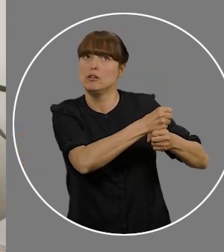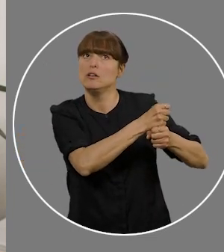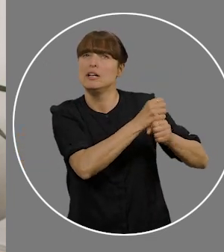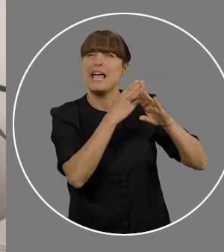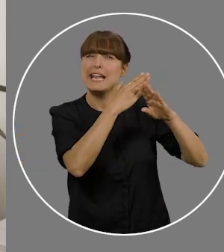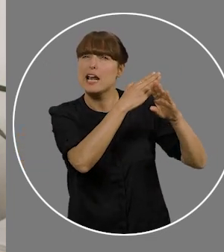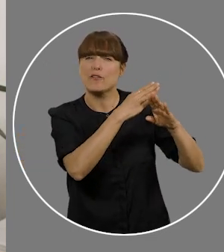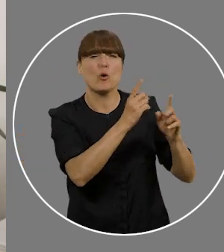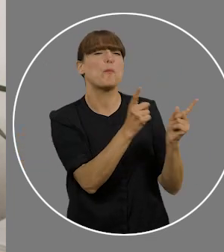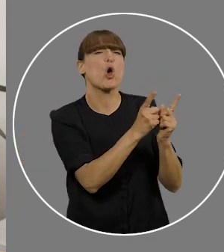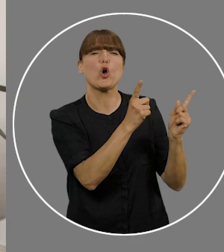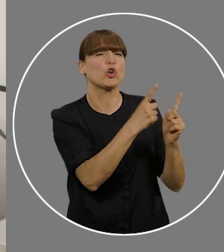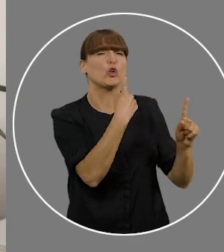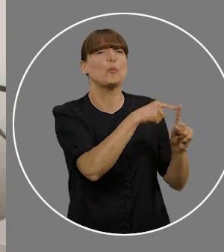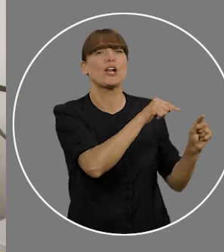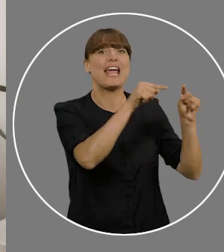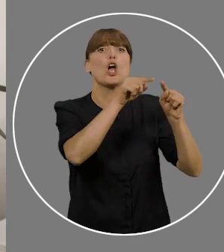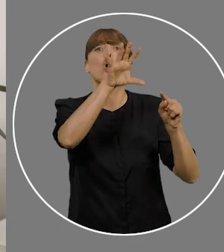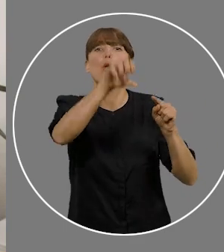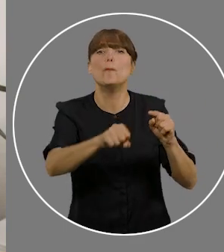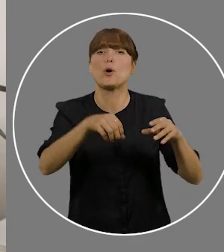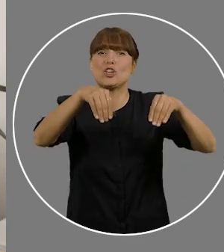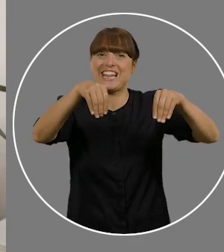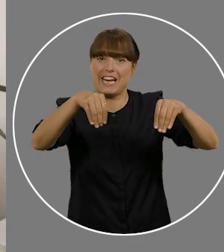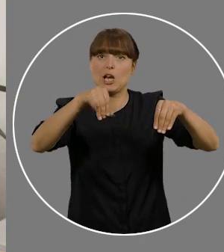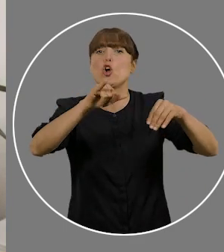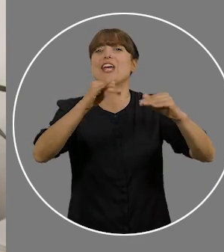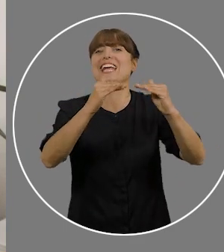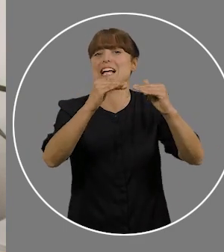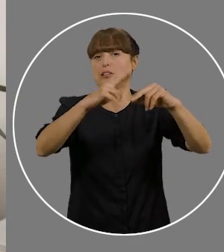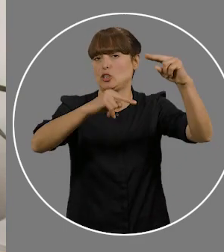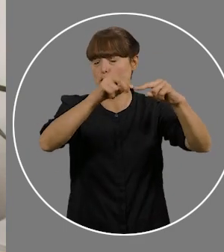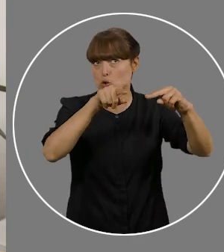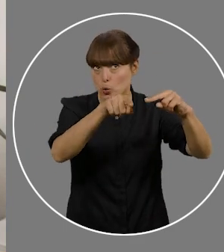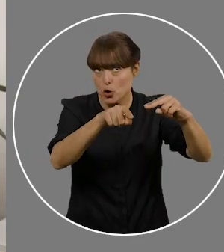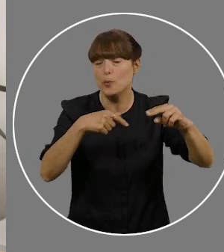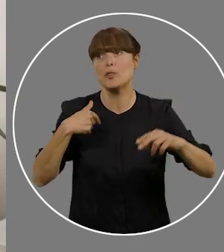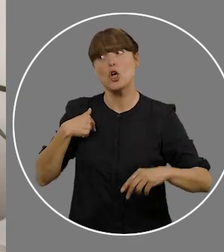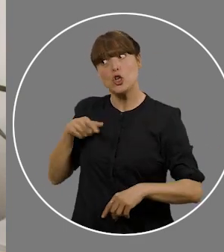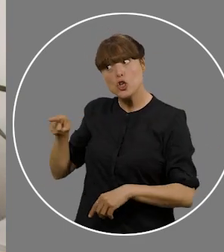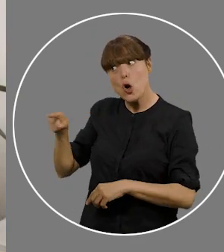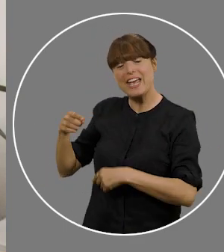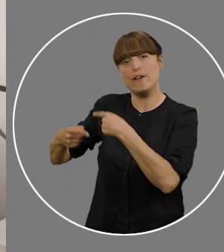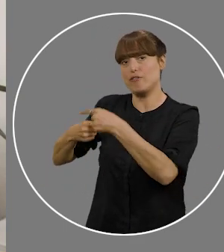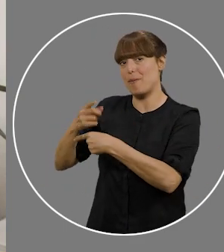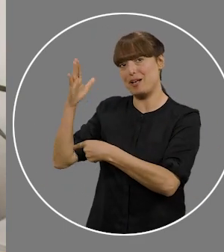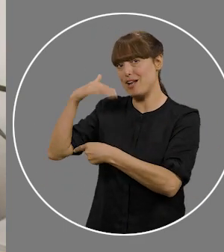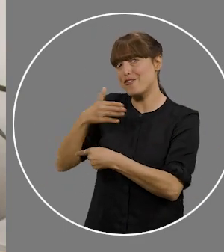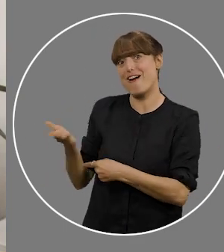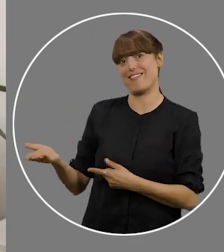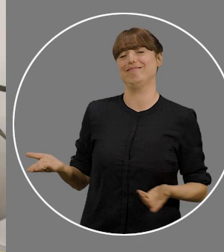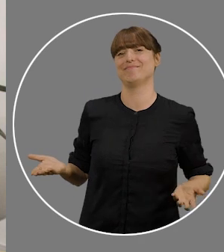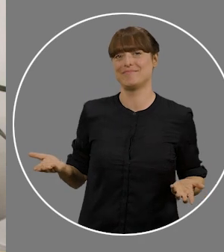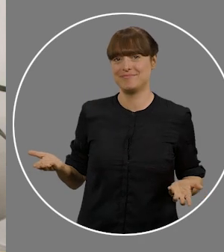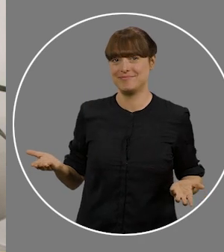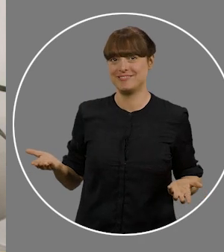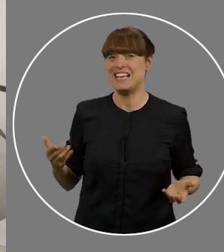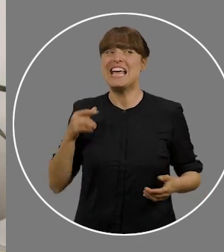allí, pero muy poco tiempo. Muy poco tiempo. Y allí pues no tenía familia.